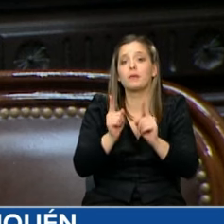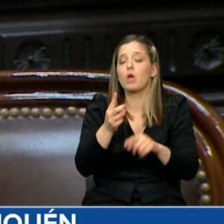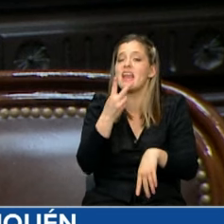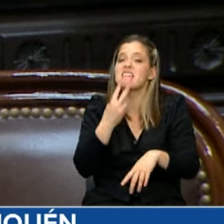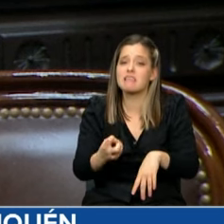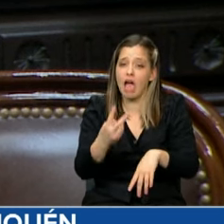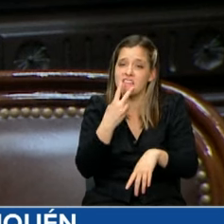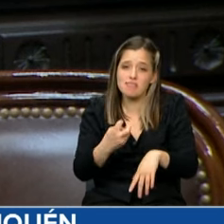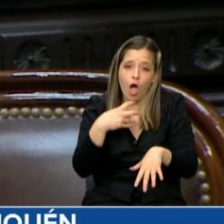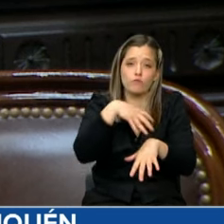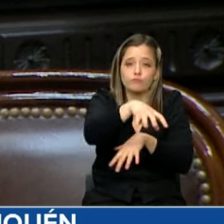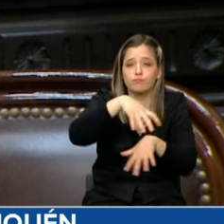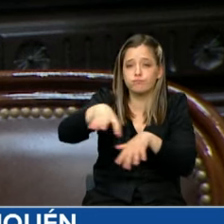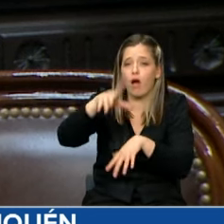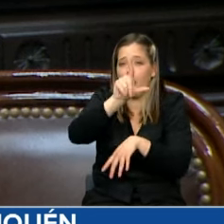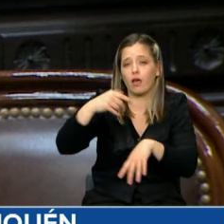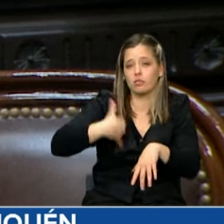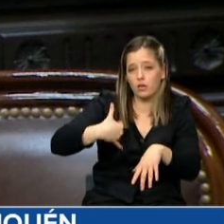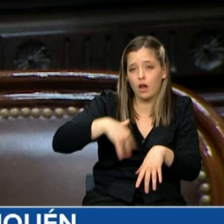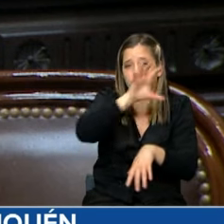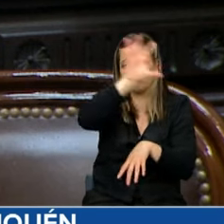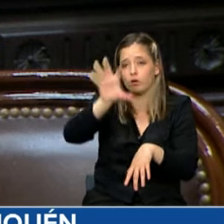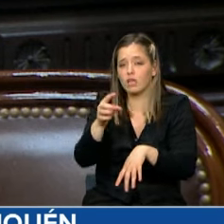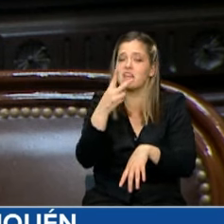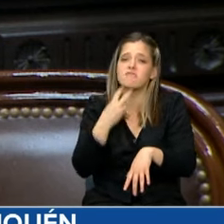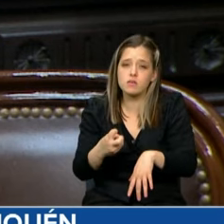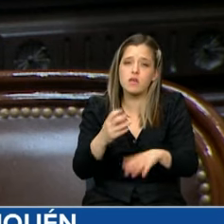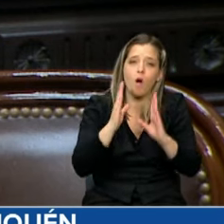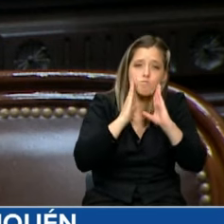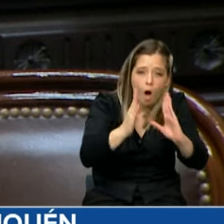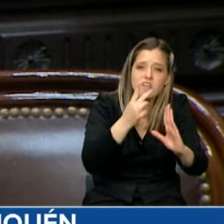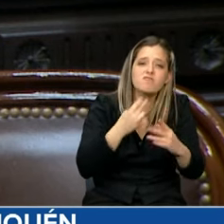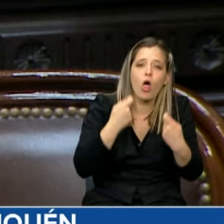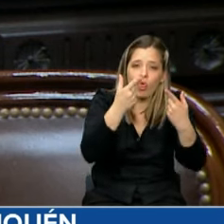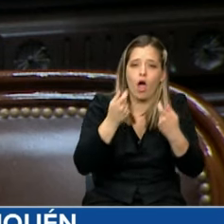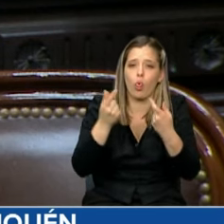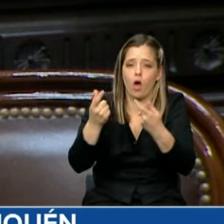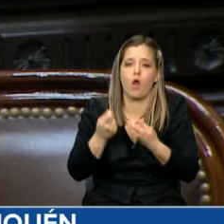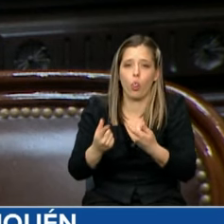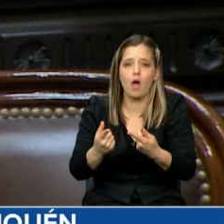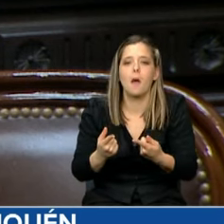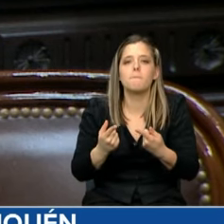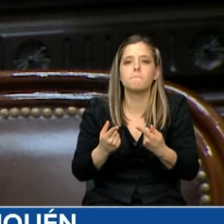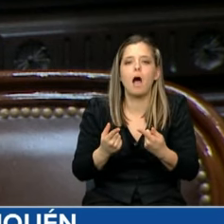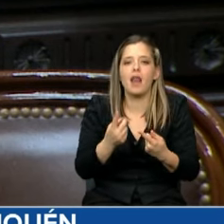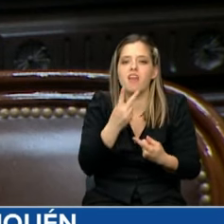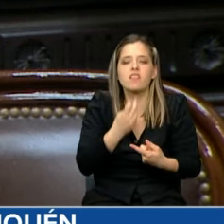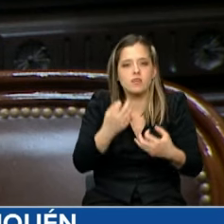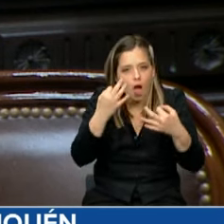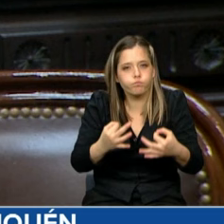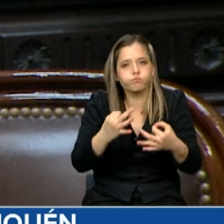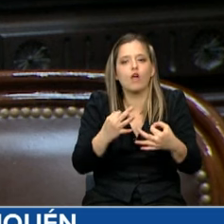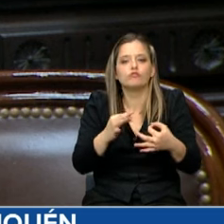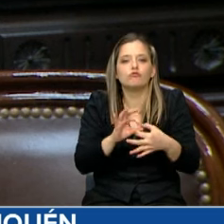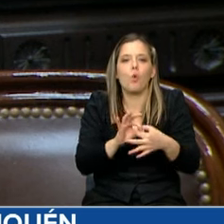energía a distintos lugares de la república para abastecer a la industria y para darle esta seguridad energética en la soberanía energética que